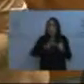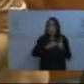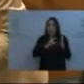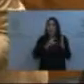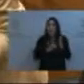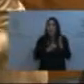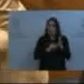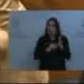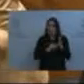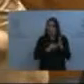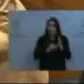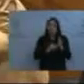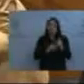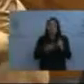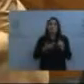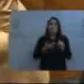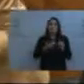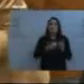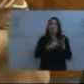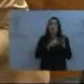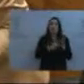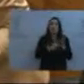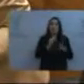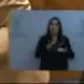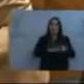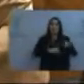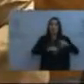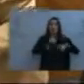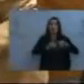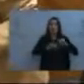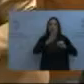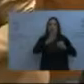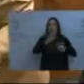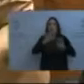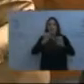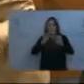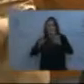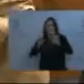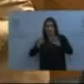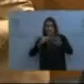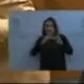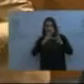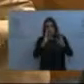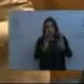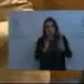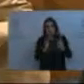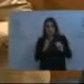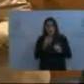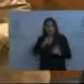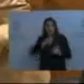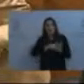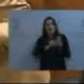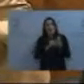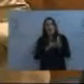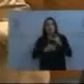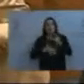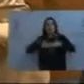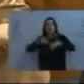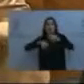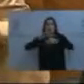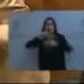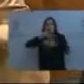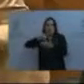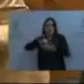proyecto es el proyecto de la construcción de 36 viviendas y también el proyecto de urbanización. Vamos